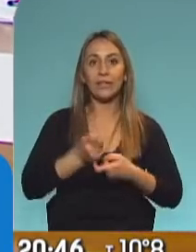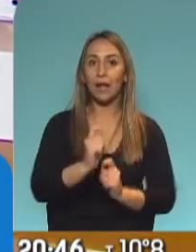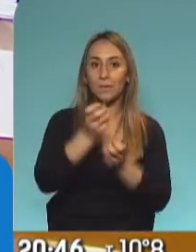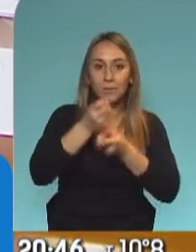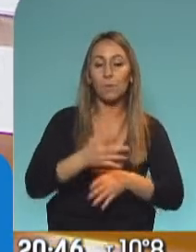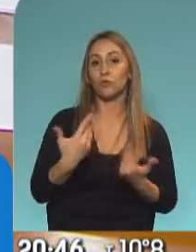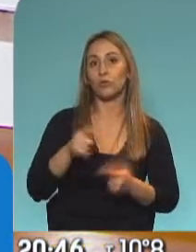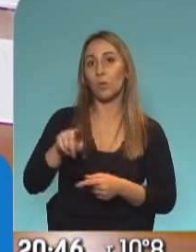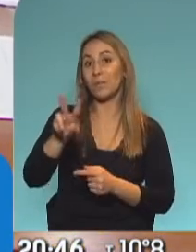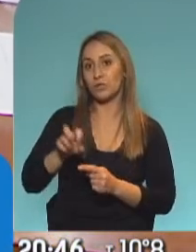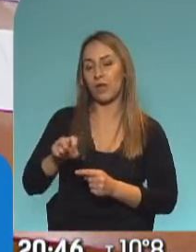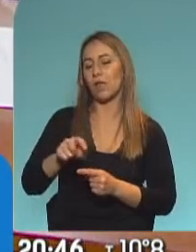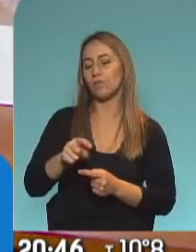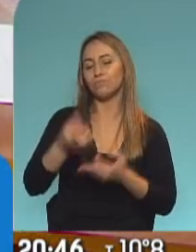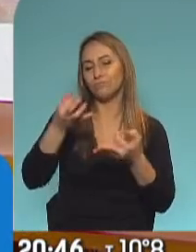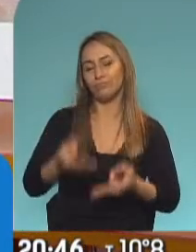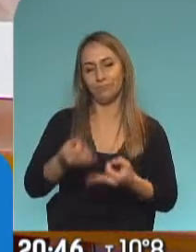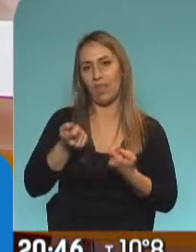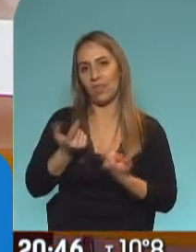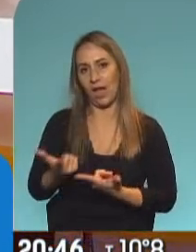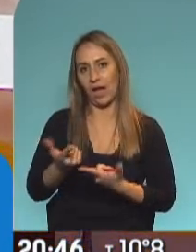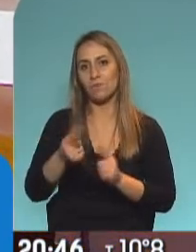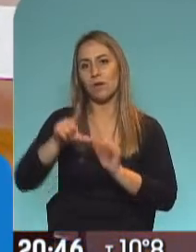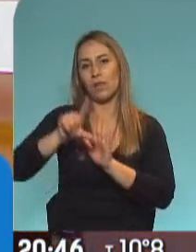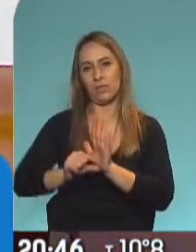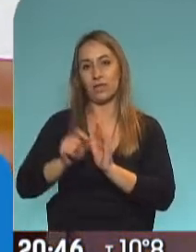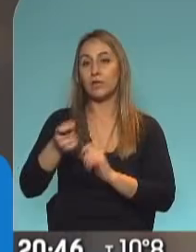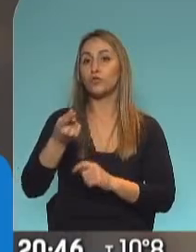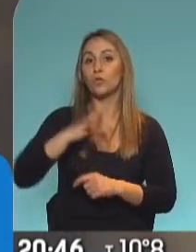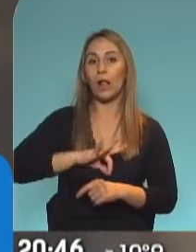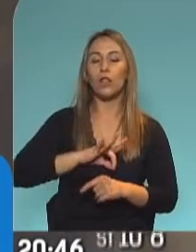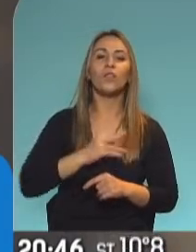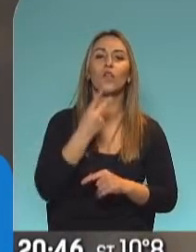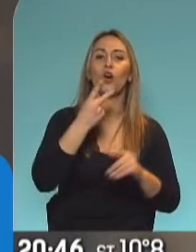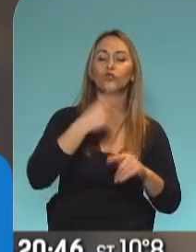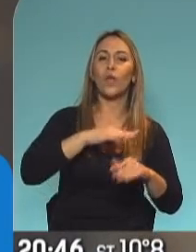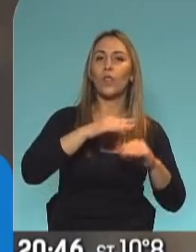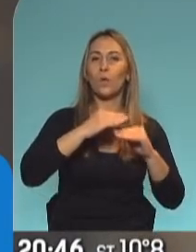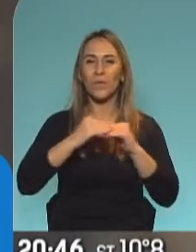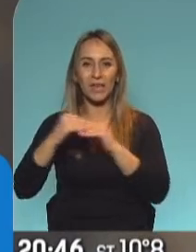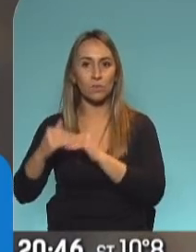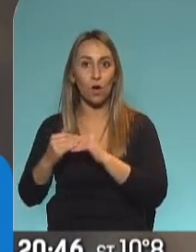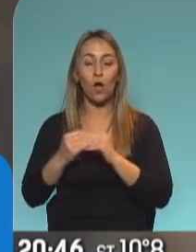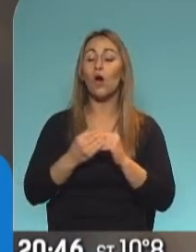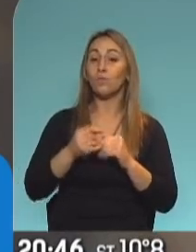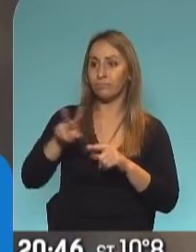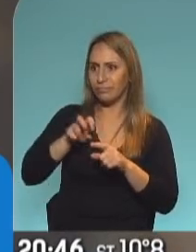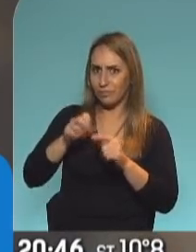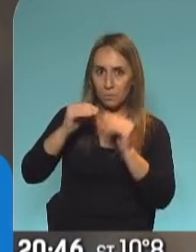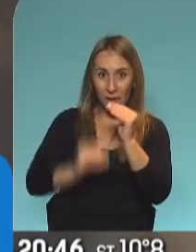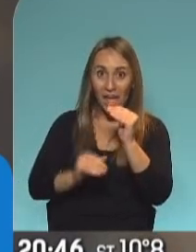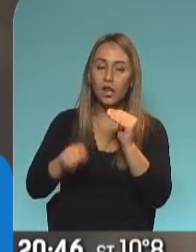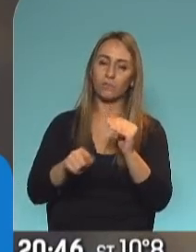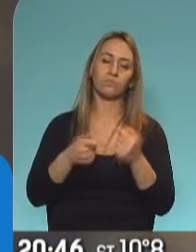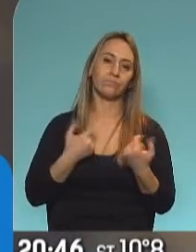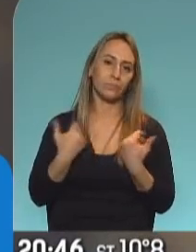si es pensionado le corresponde, si tenés un ingreso menor a 2 salarios mínimos vitales y móviles también, así que es importante contarles a todos,